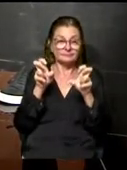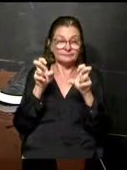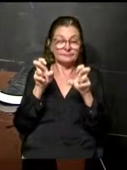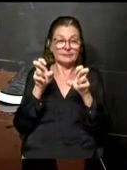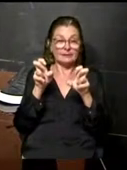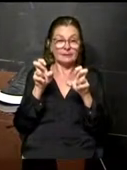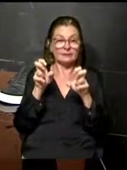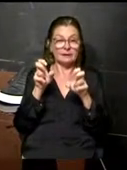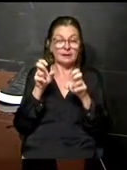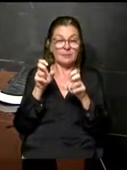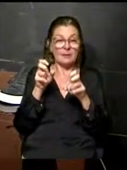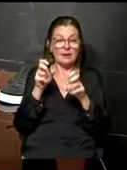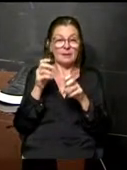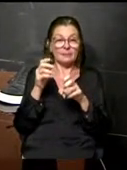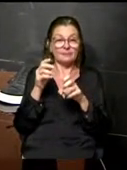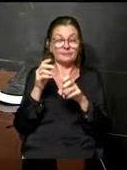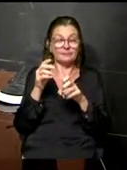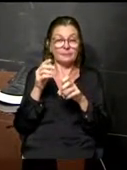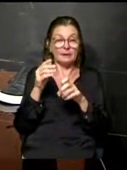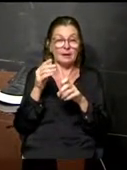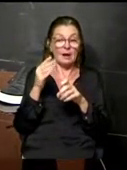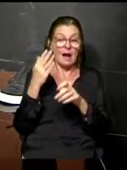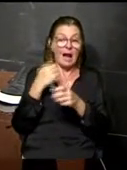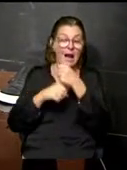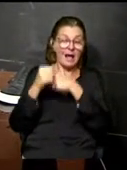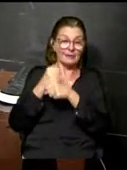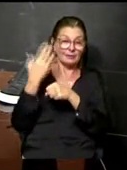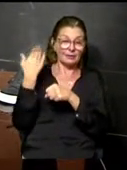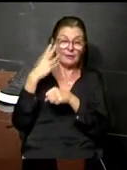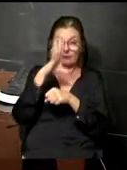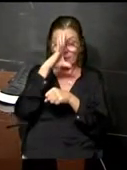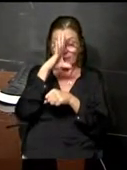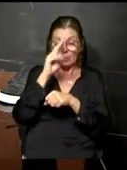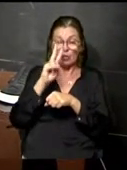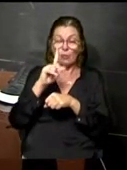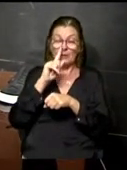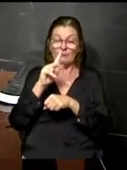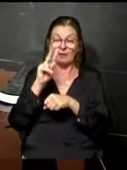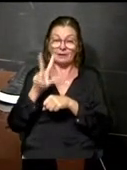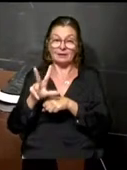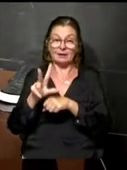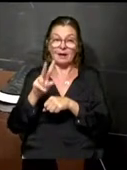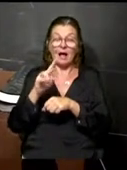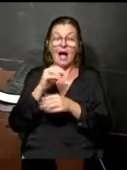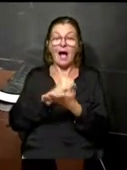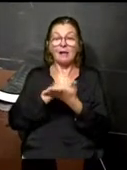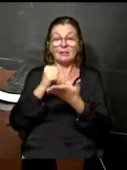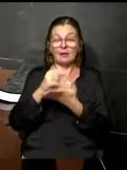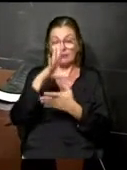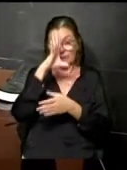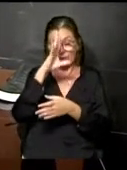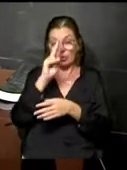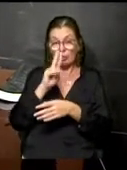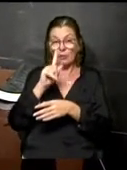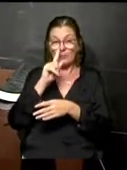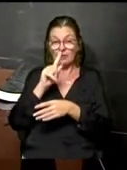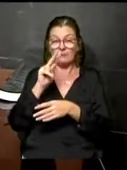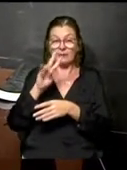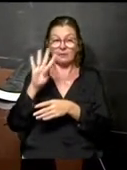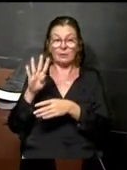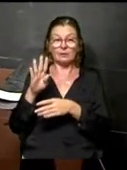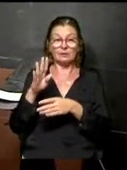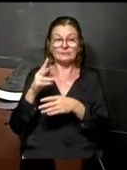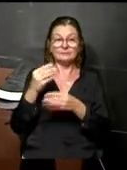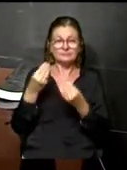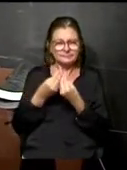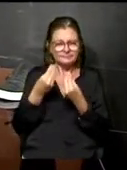en el periodo, en todo el año anterior, o sea, de febrero de 2023 a febrero de 2024, la cantidad de artículos de prensa digital